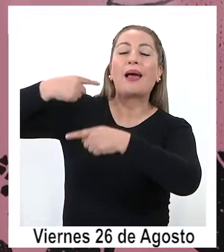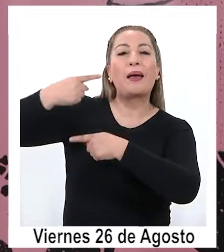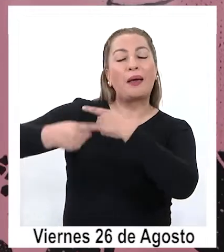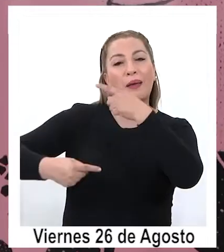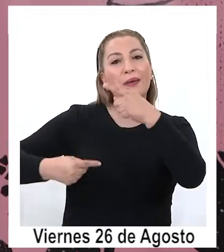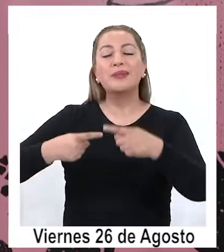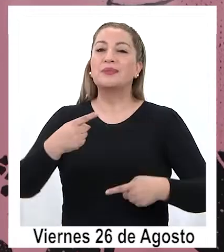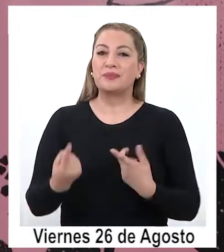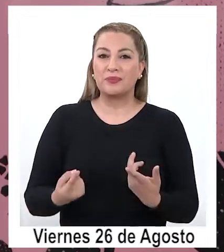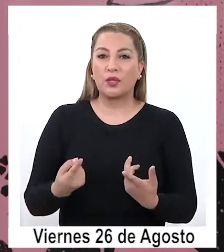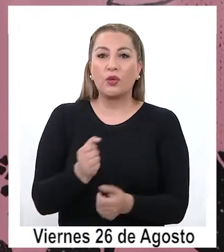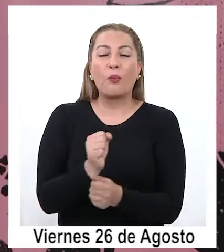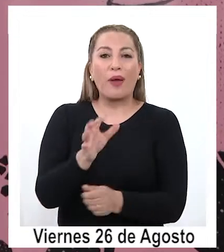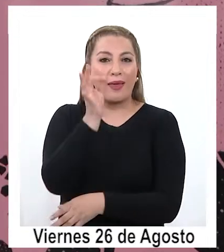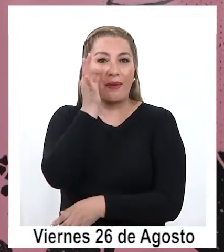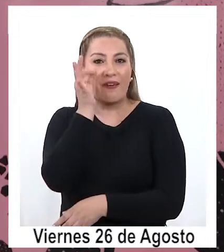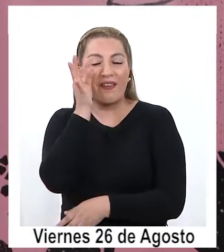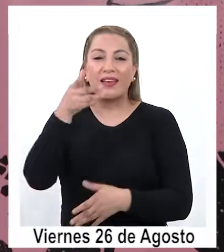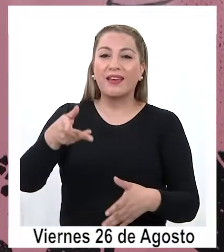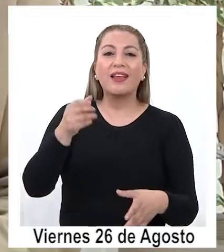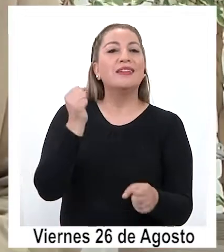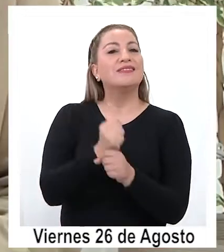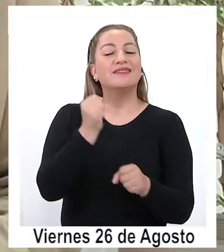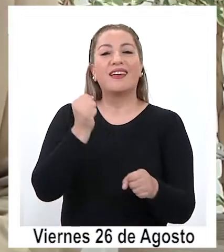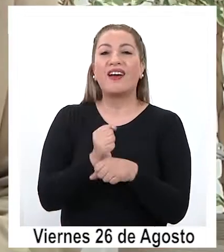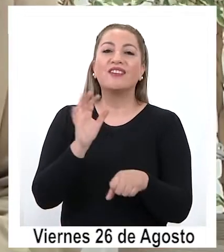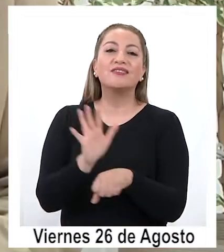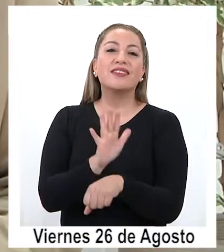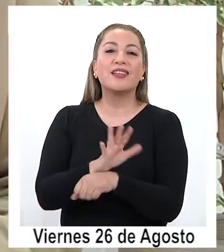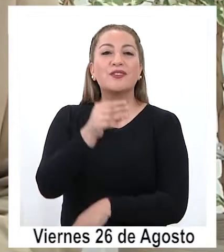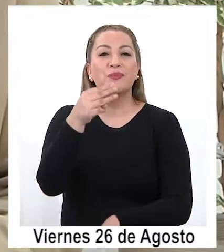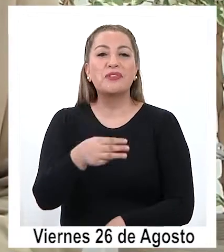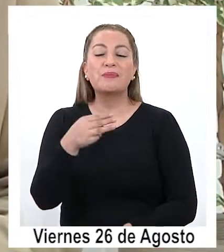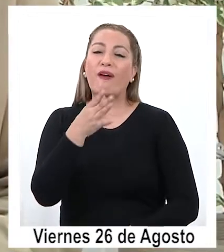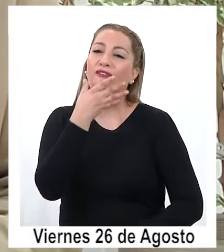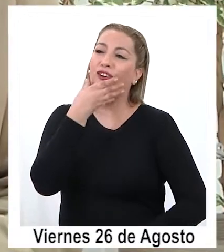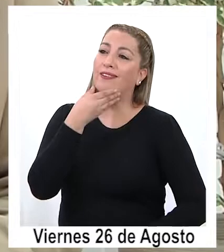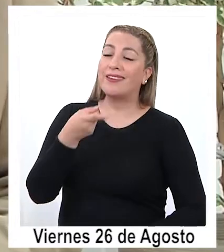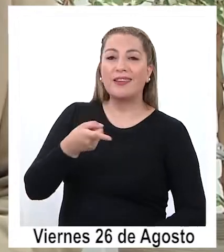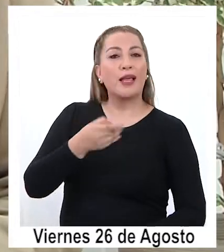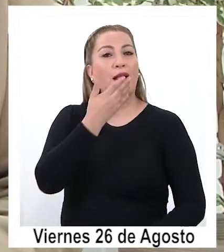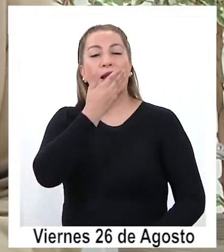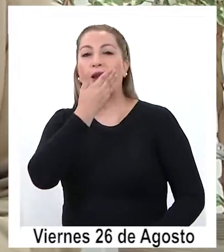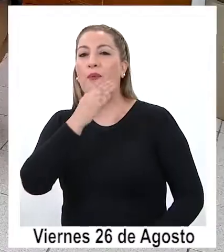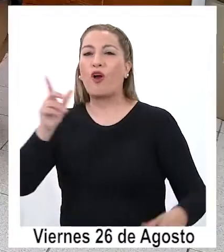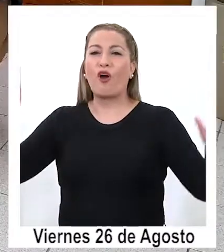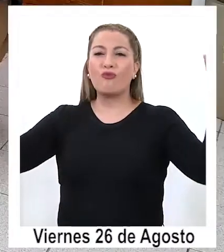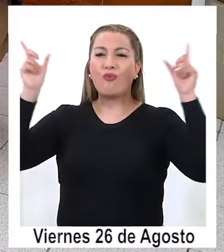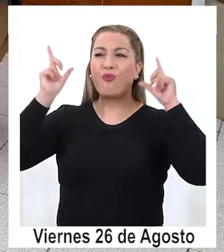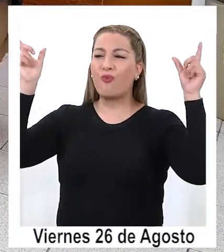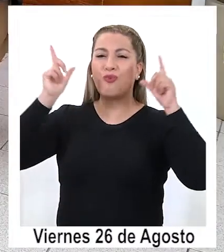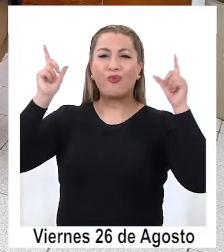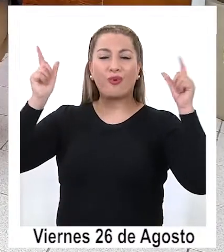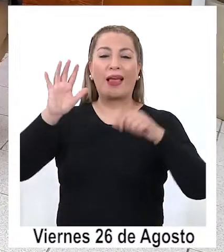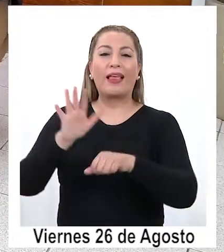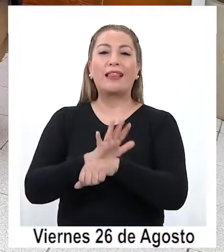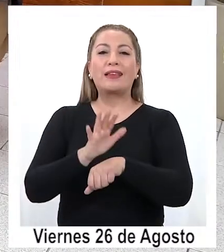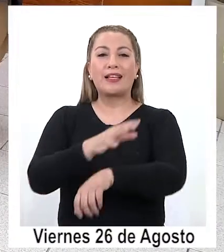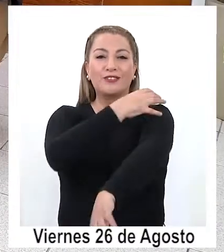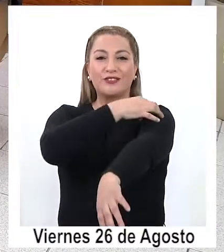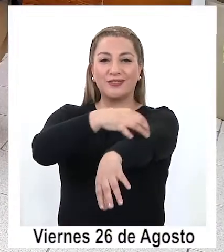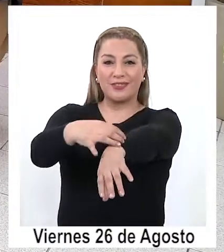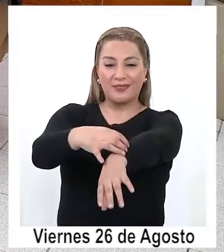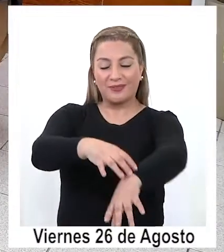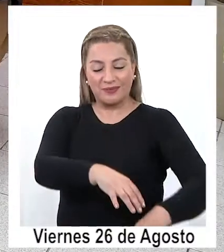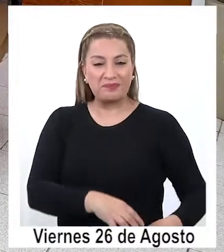no han podido, cierto, ver obras en el Teatro Municipal que están lindos y que tienen una de las mejores acústicas, dicen, de los teatros de nuestro país